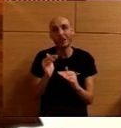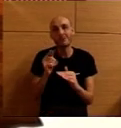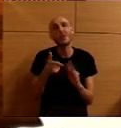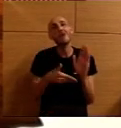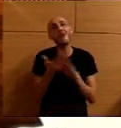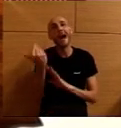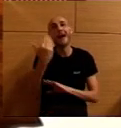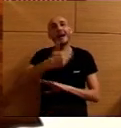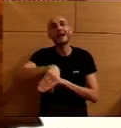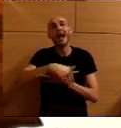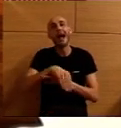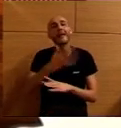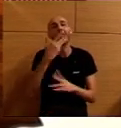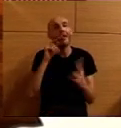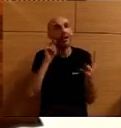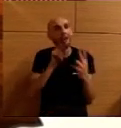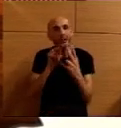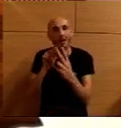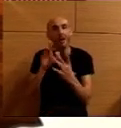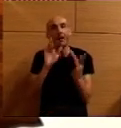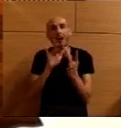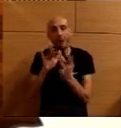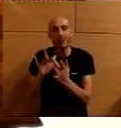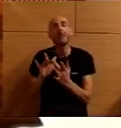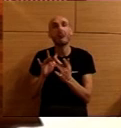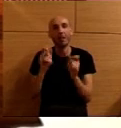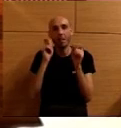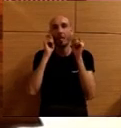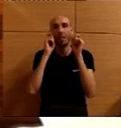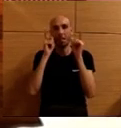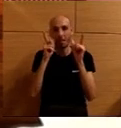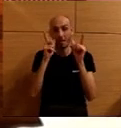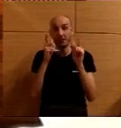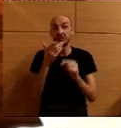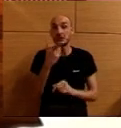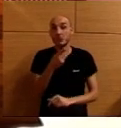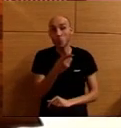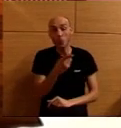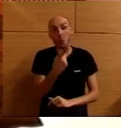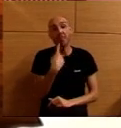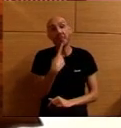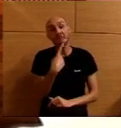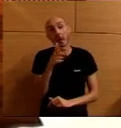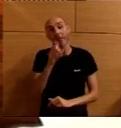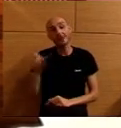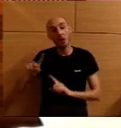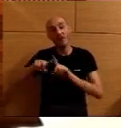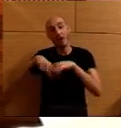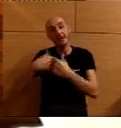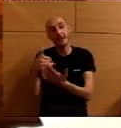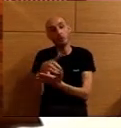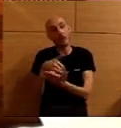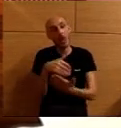la calle y que si ustedes son aquellos que dicen que están al lado de las personas y de las familias que